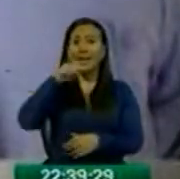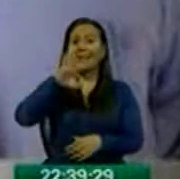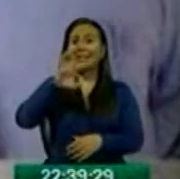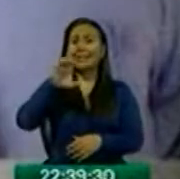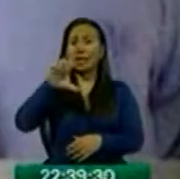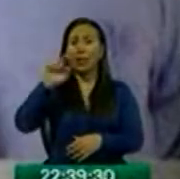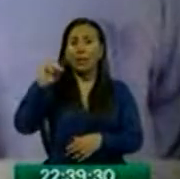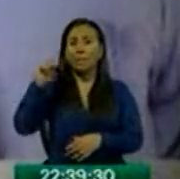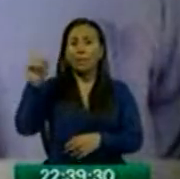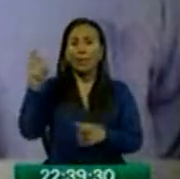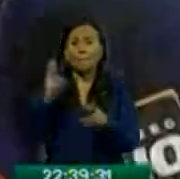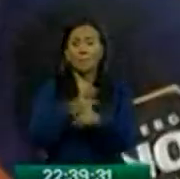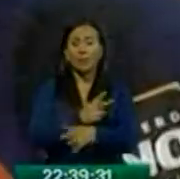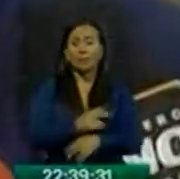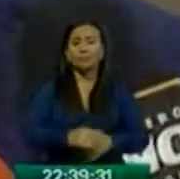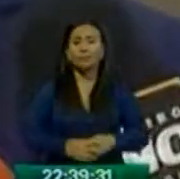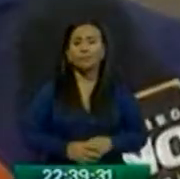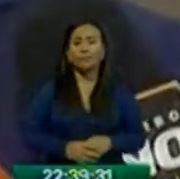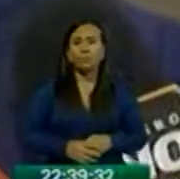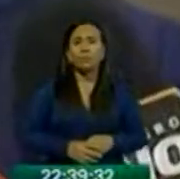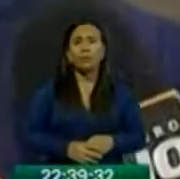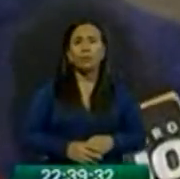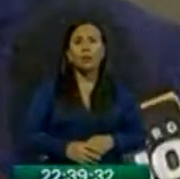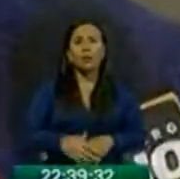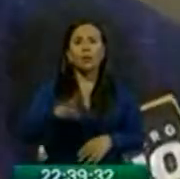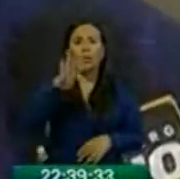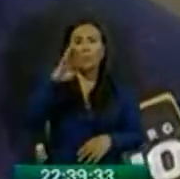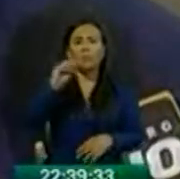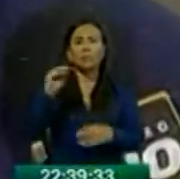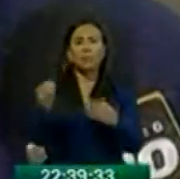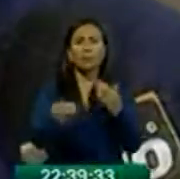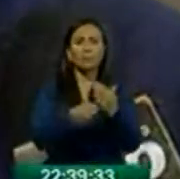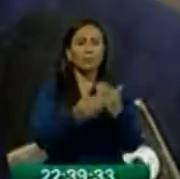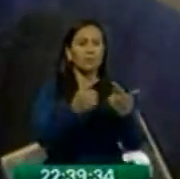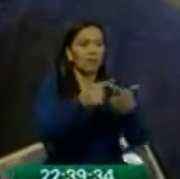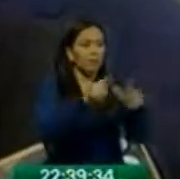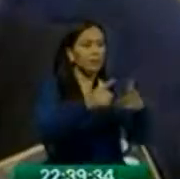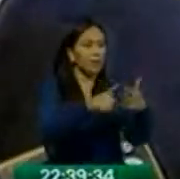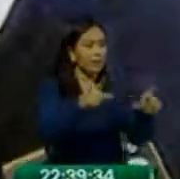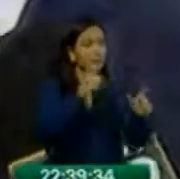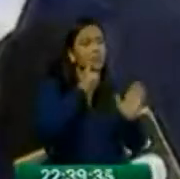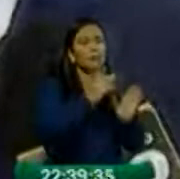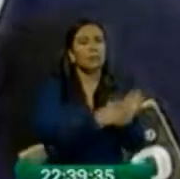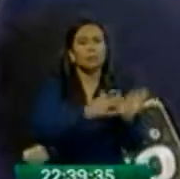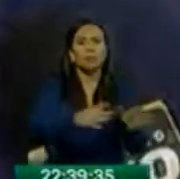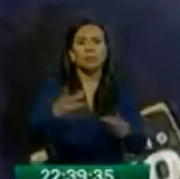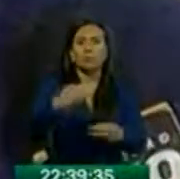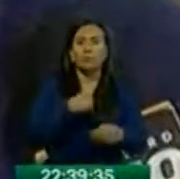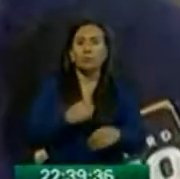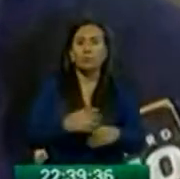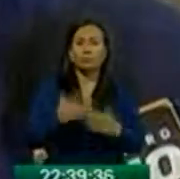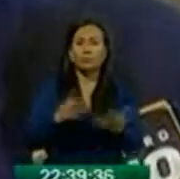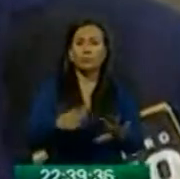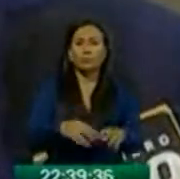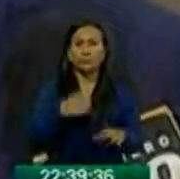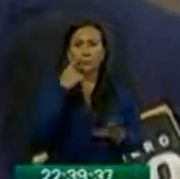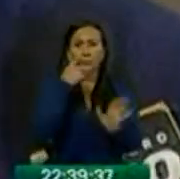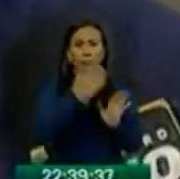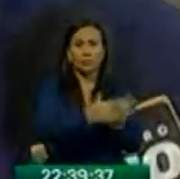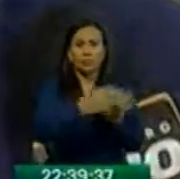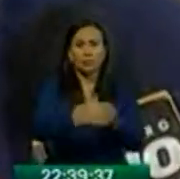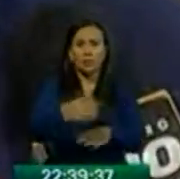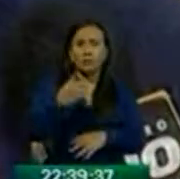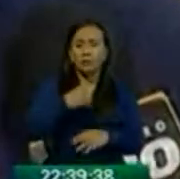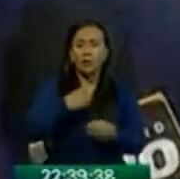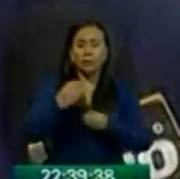Castro no fue un hecho aislado. Cerca de 40 prelibertades más que se han dado a delincuentes peligrosos, y como han estado ocultas cerca de 80 prelibertades